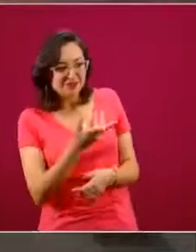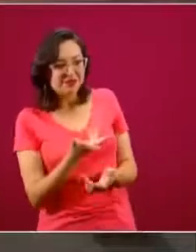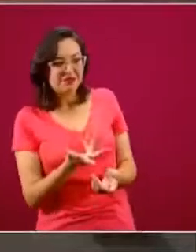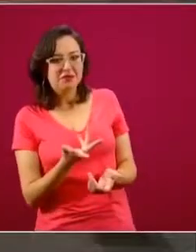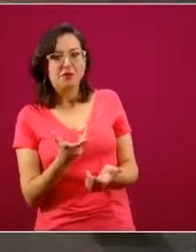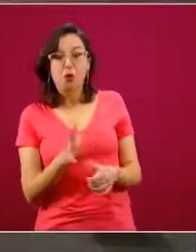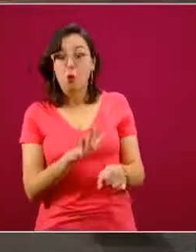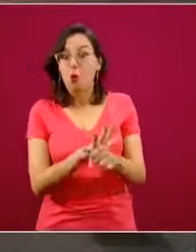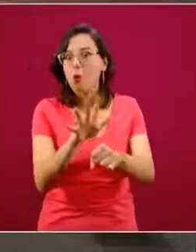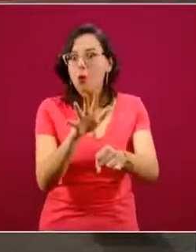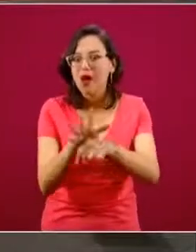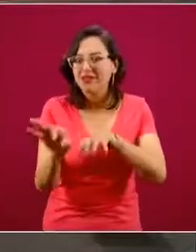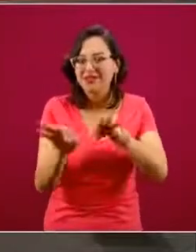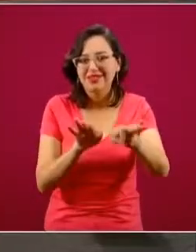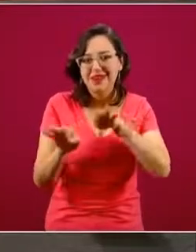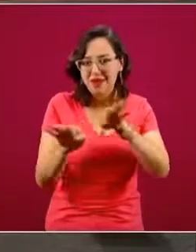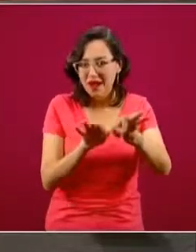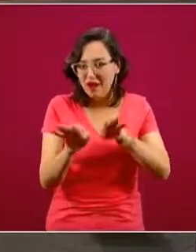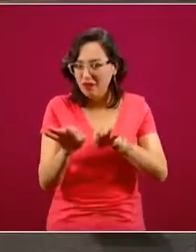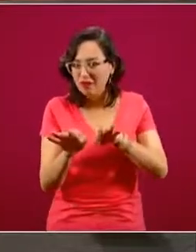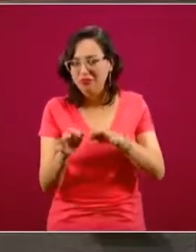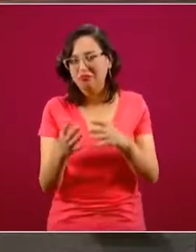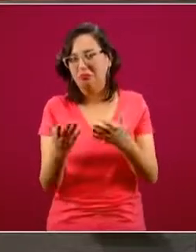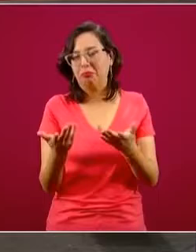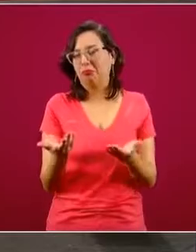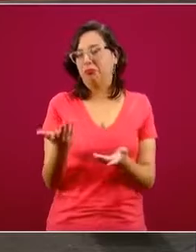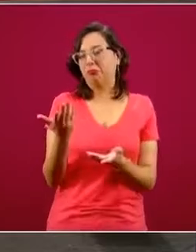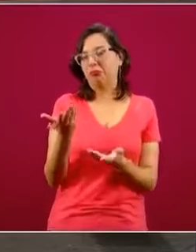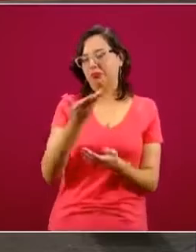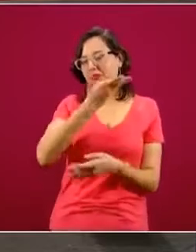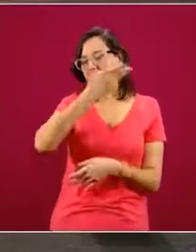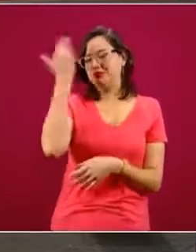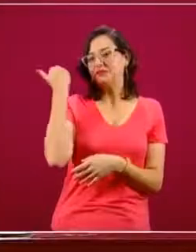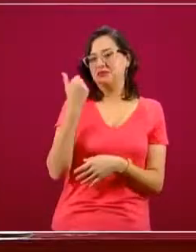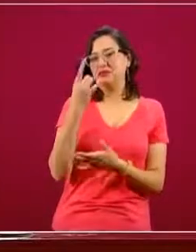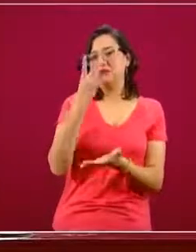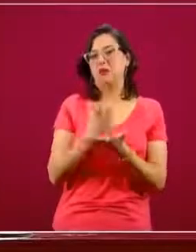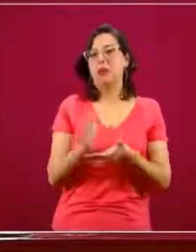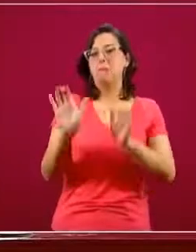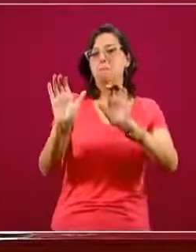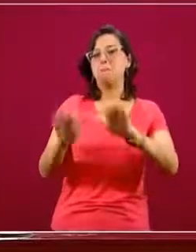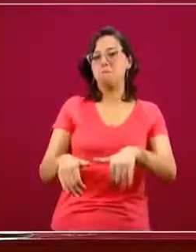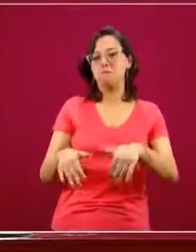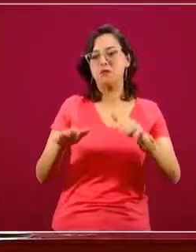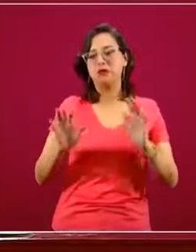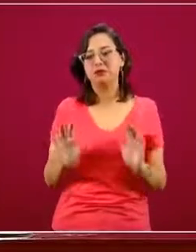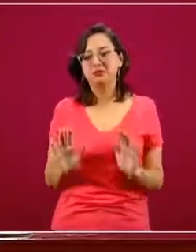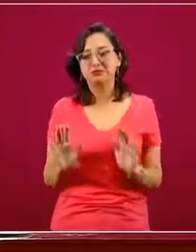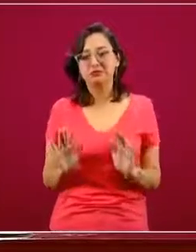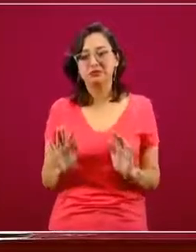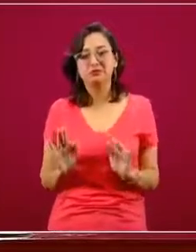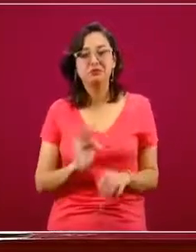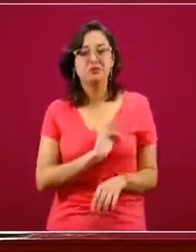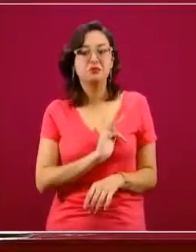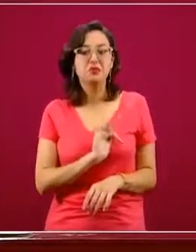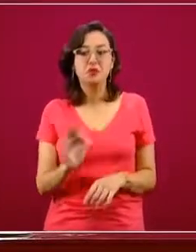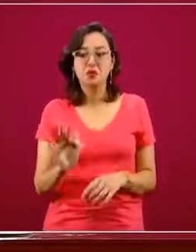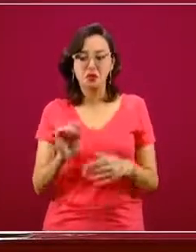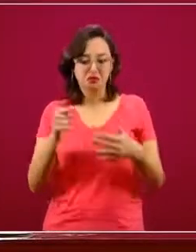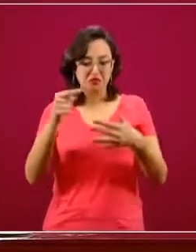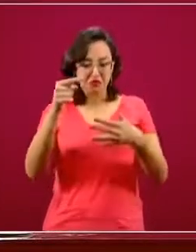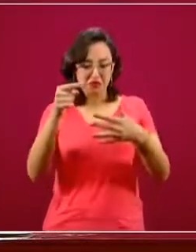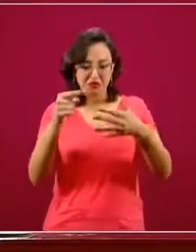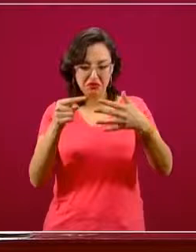no necesariamente el paciente especifica algún tipo de profesión o ocupación, sino que es una variable que se puede seleccionar del